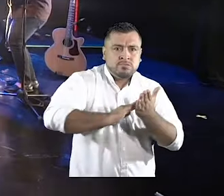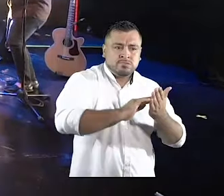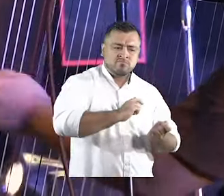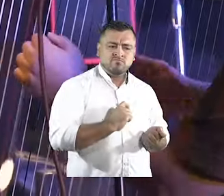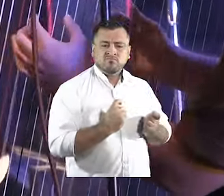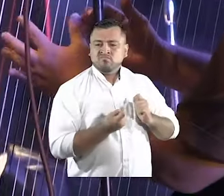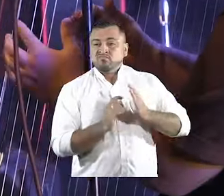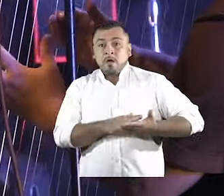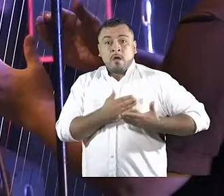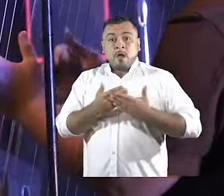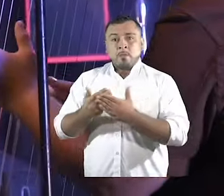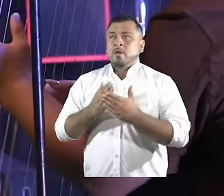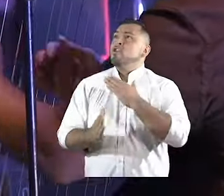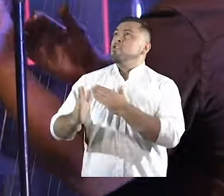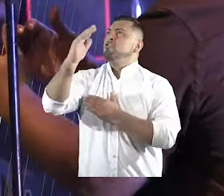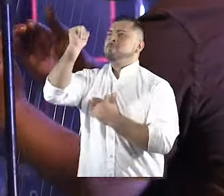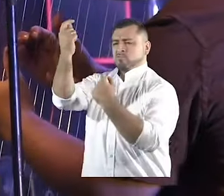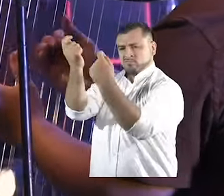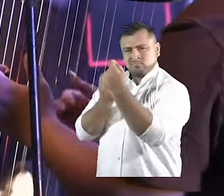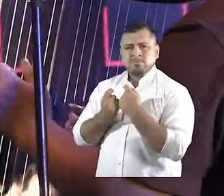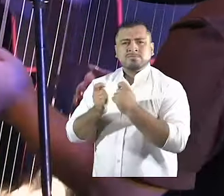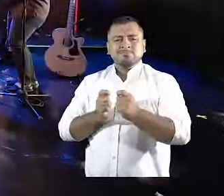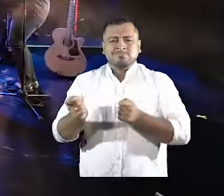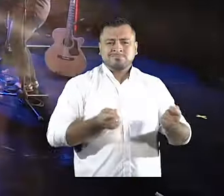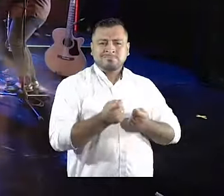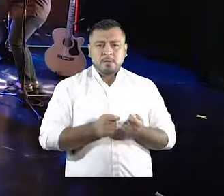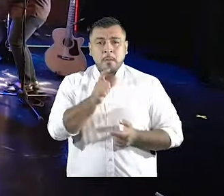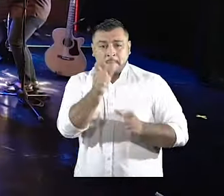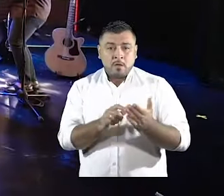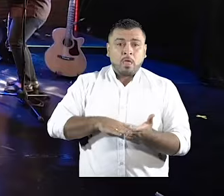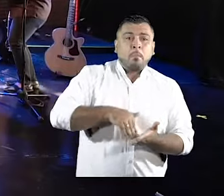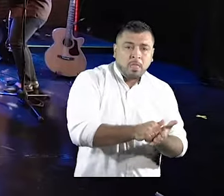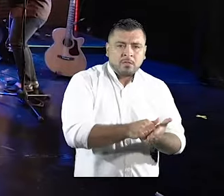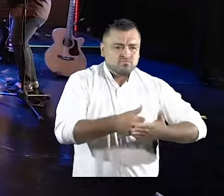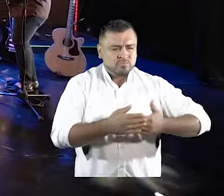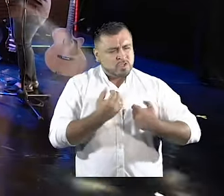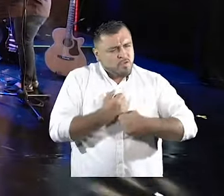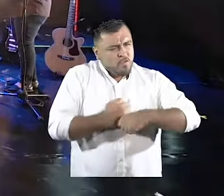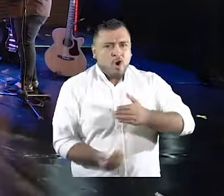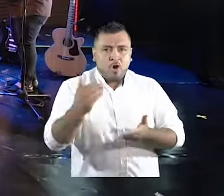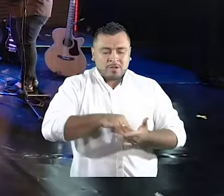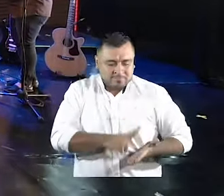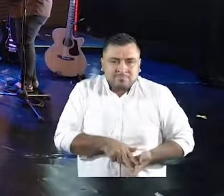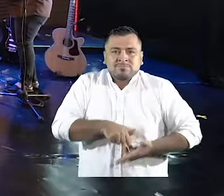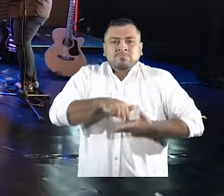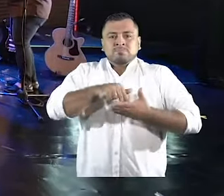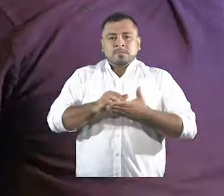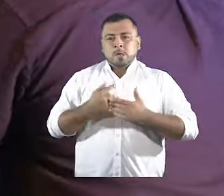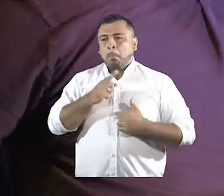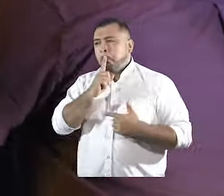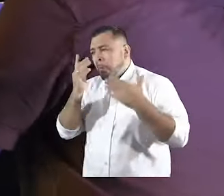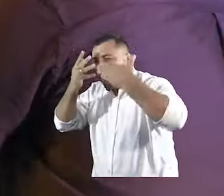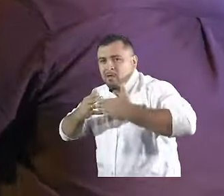correcciones, desilusiones que Dios las pone y las quita. Y el que se cae con esfuerzo se levanta, quien no se achanta tiene